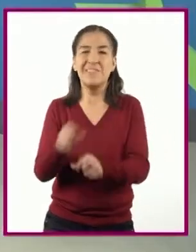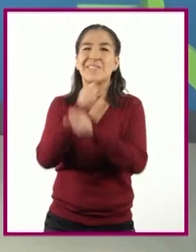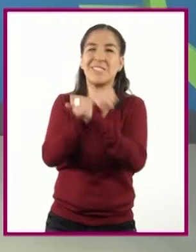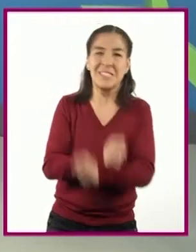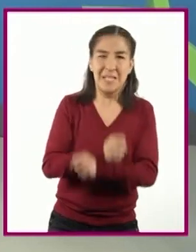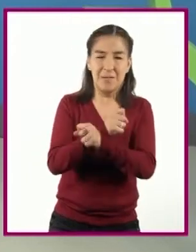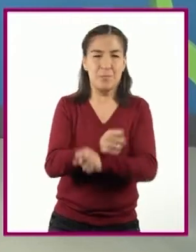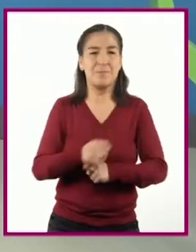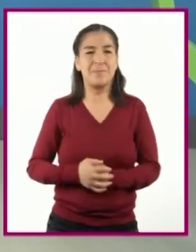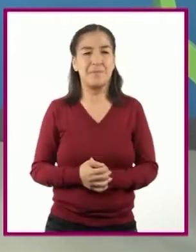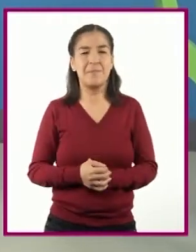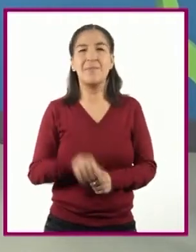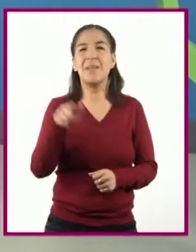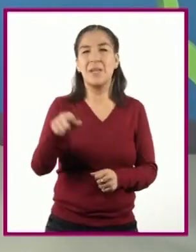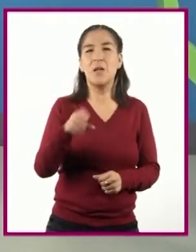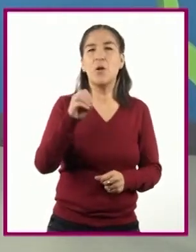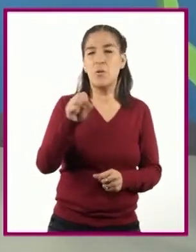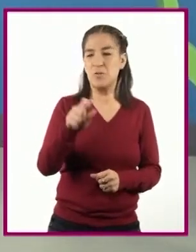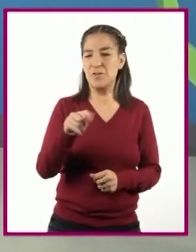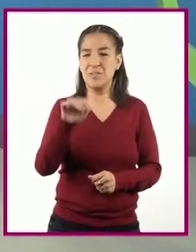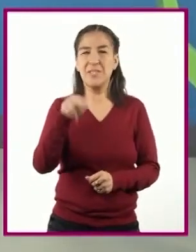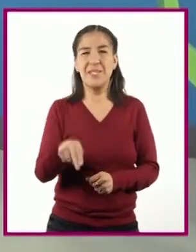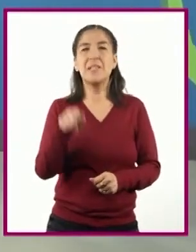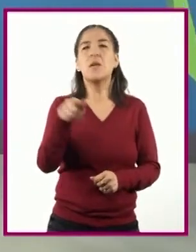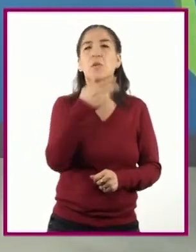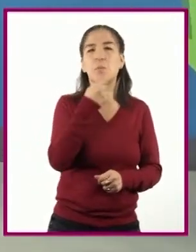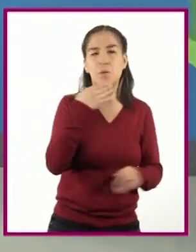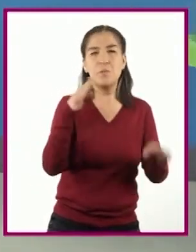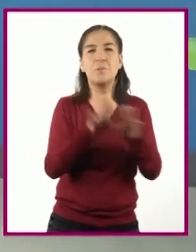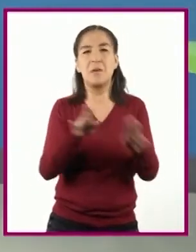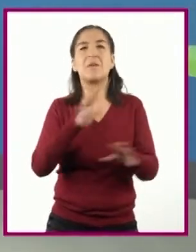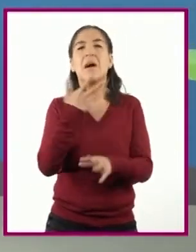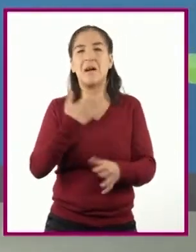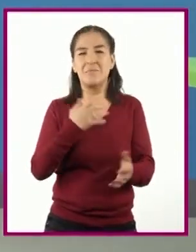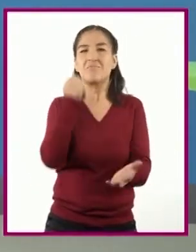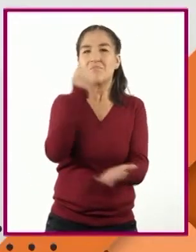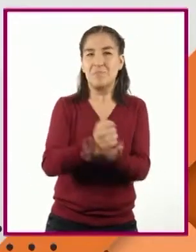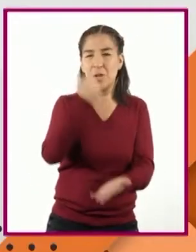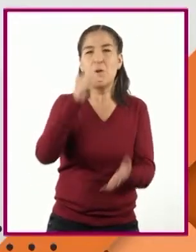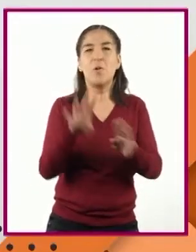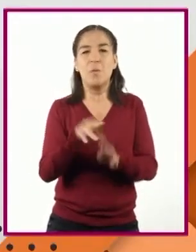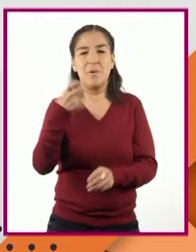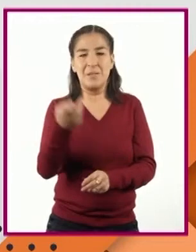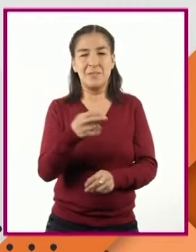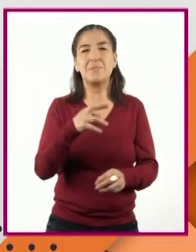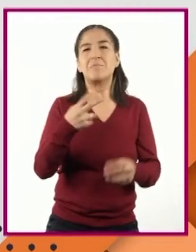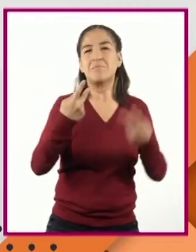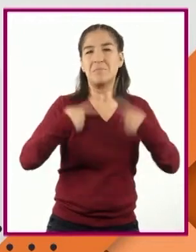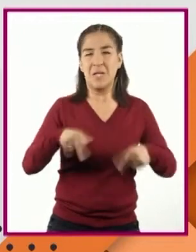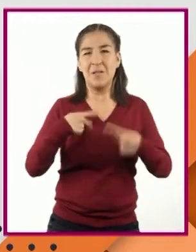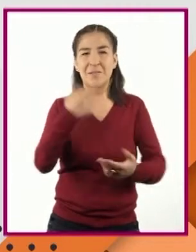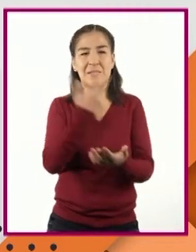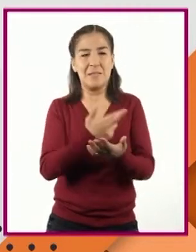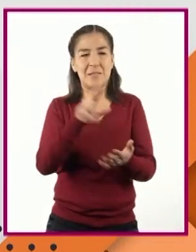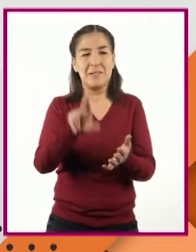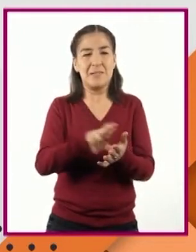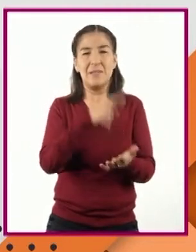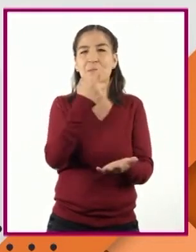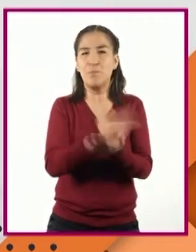La concesión de Austin fue aprobada también por los gobiernos republicanos de México. En la Constitución